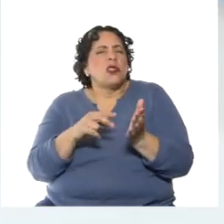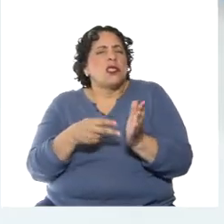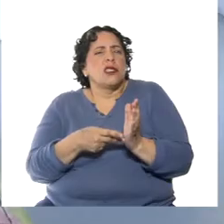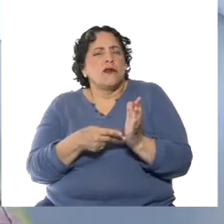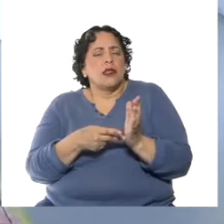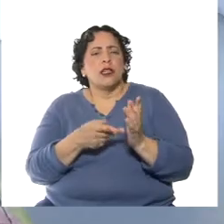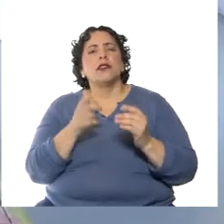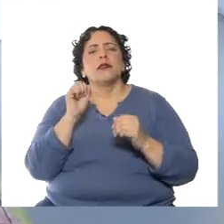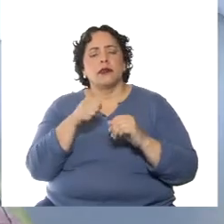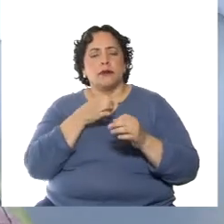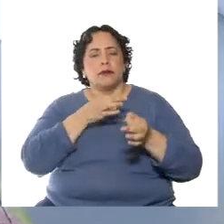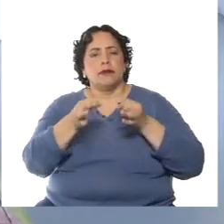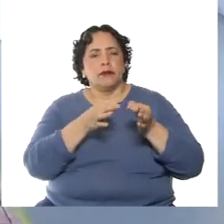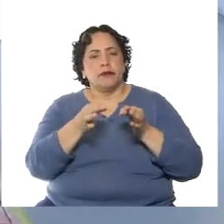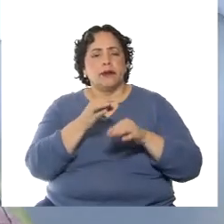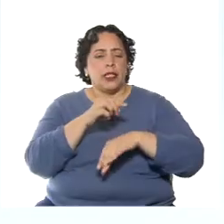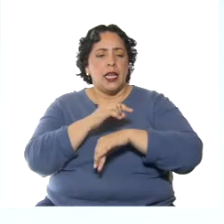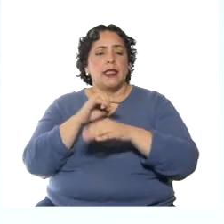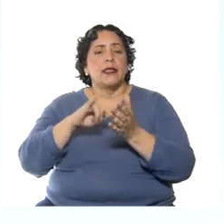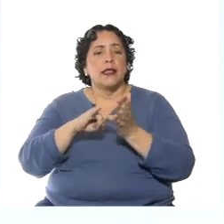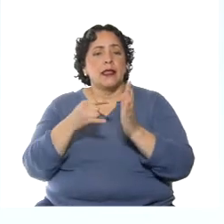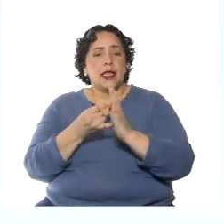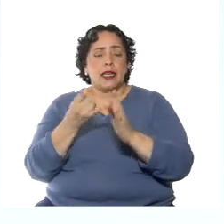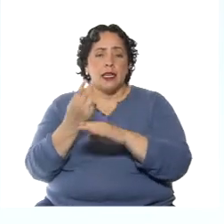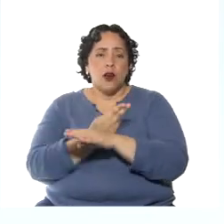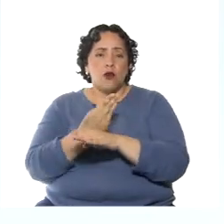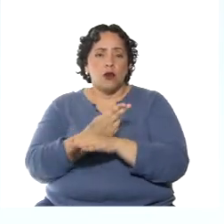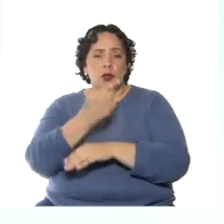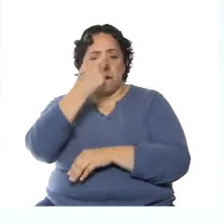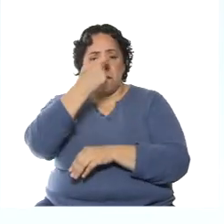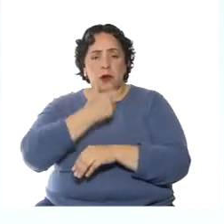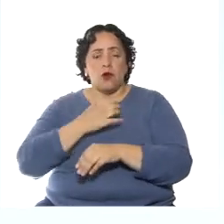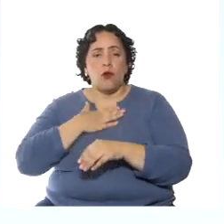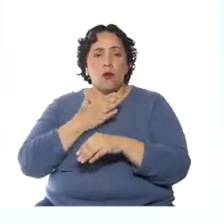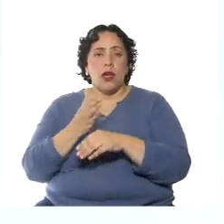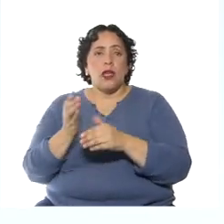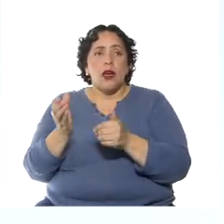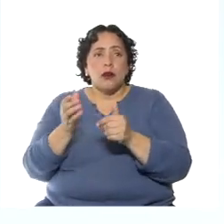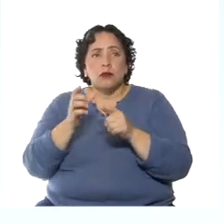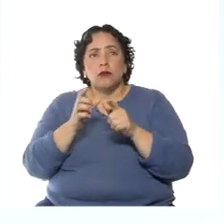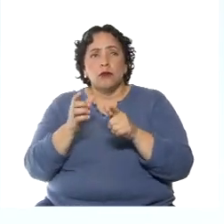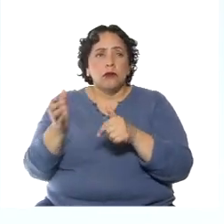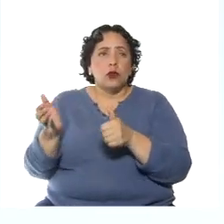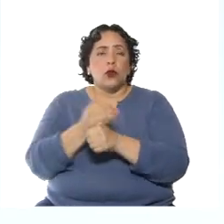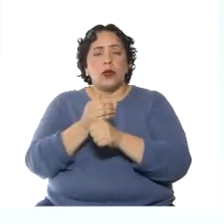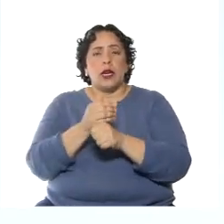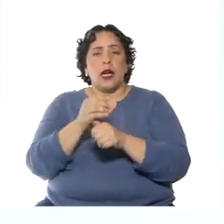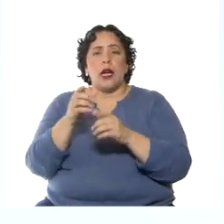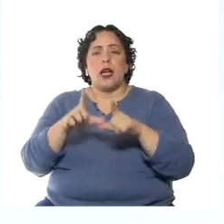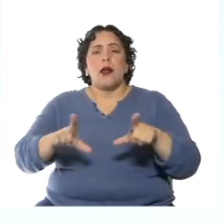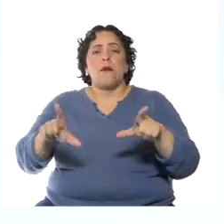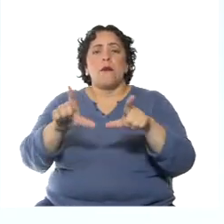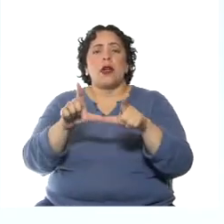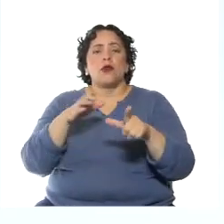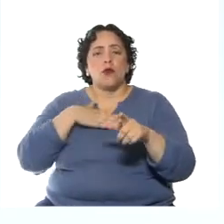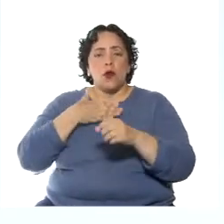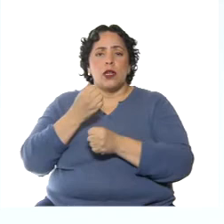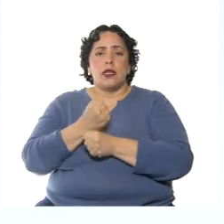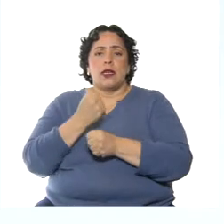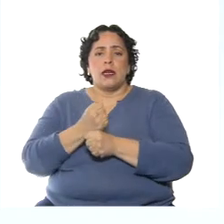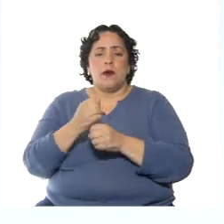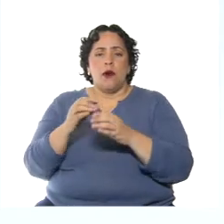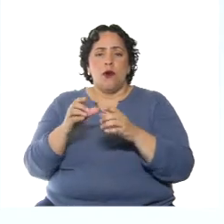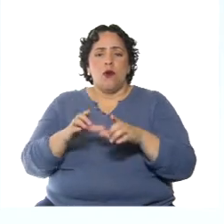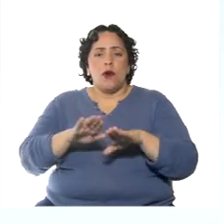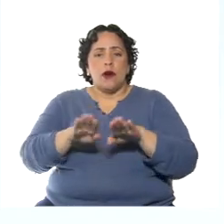reloj? Sí, mi profe, mire, es una técnica que se utiliza tanto para que la persona pueda ubicarse en un espacio como para que podamos realizar trabajos en mesa. En